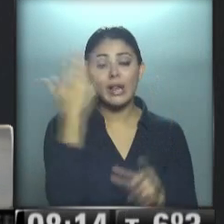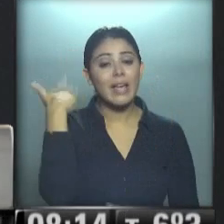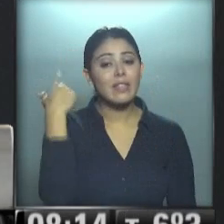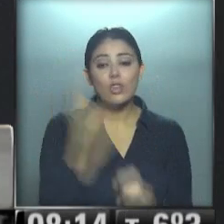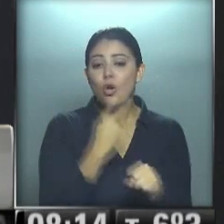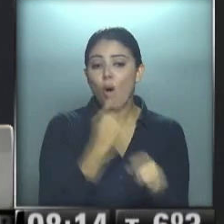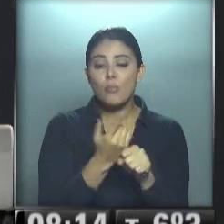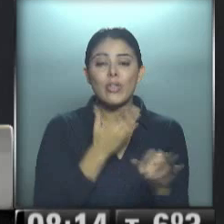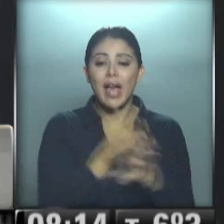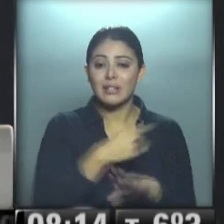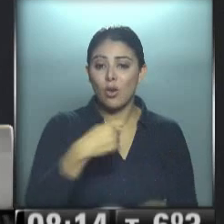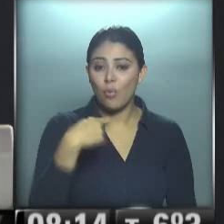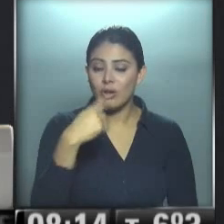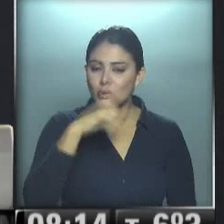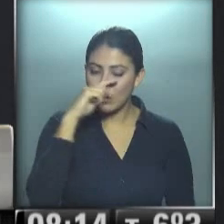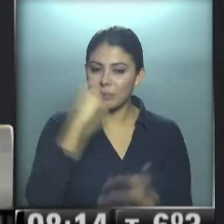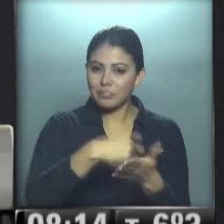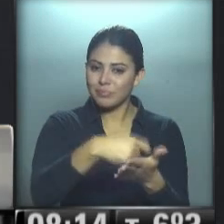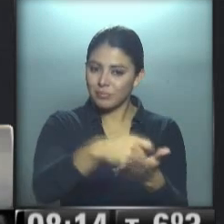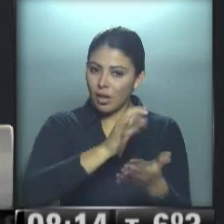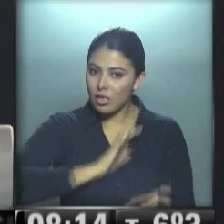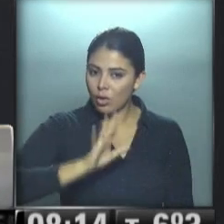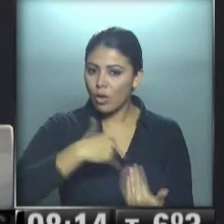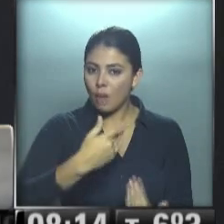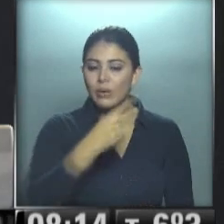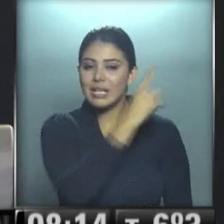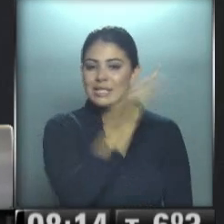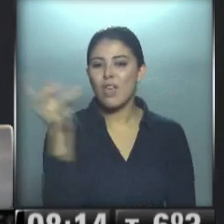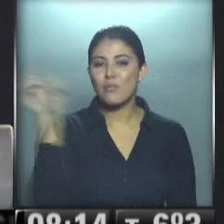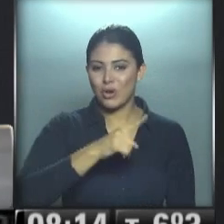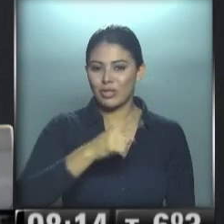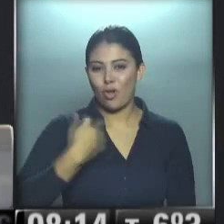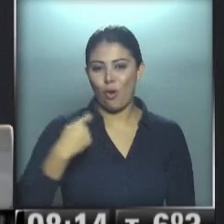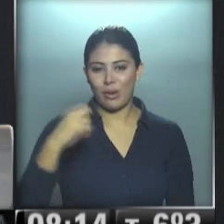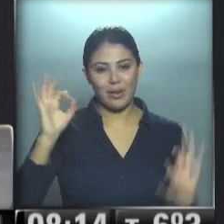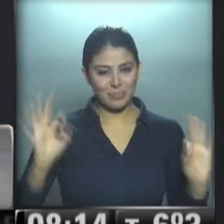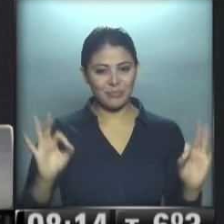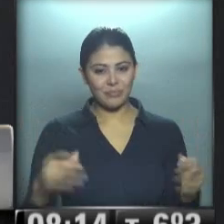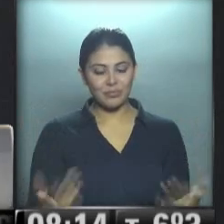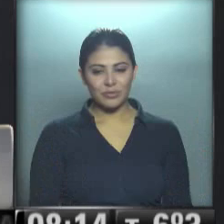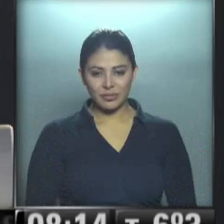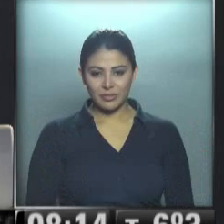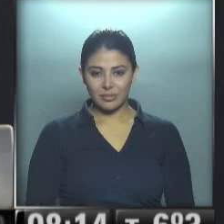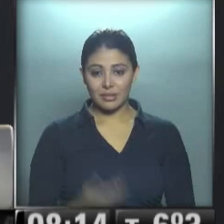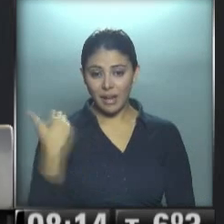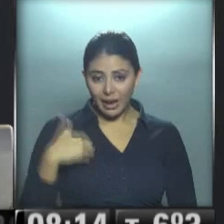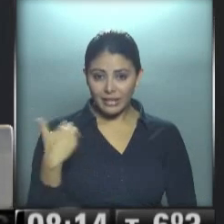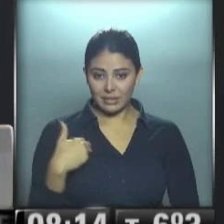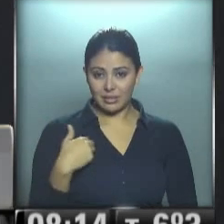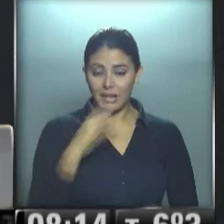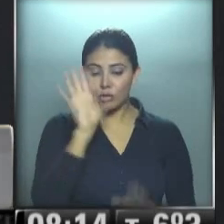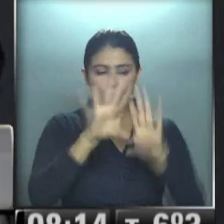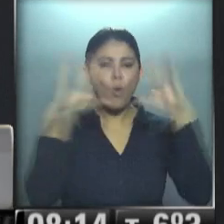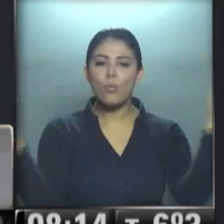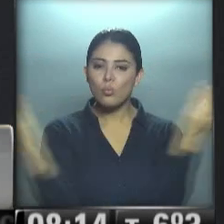acceder a este beneficio con el objeto de tener una cobertura previsional equivalente al 100 por ciento lo cual genera que la república argentina a nivel